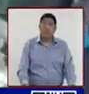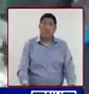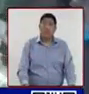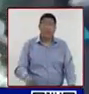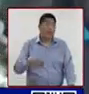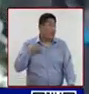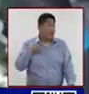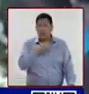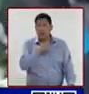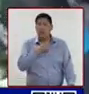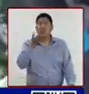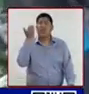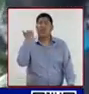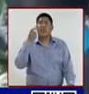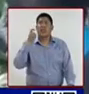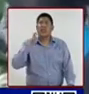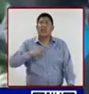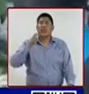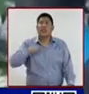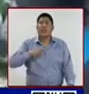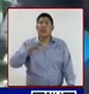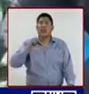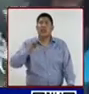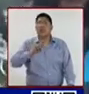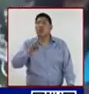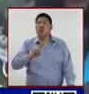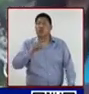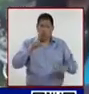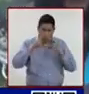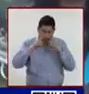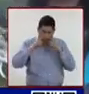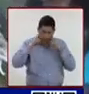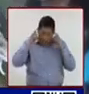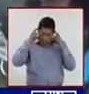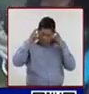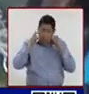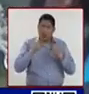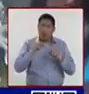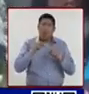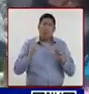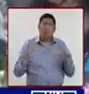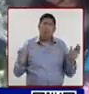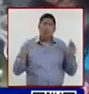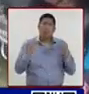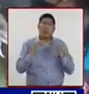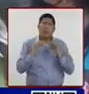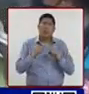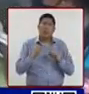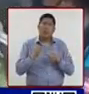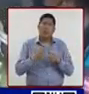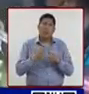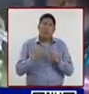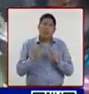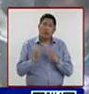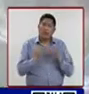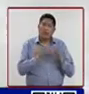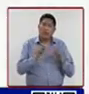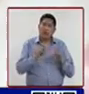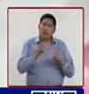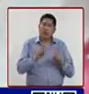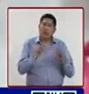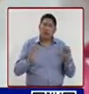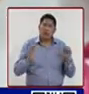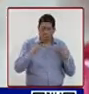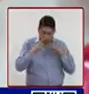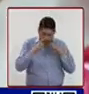Y vamos a plantear la necesidad ya de no usar el barbijo. Una de las cosas, creo yo, que La Paz podría ser la primera ciudad donde ya no usemos